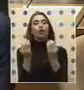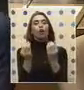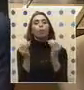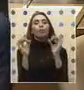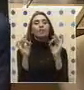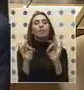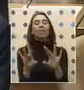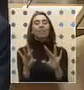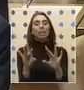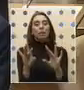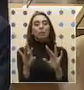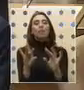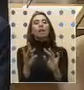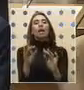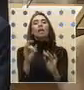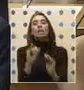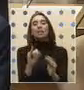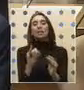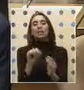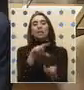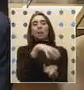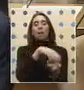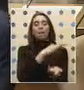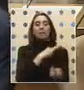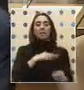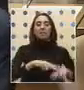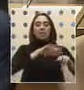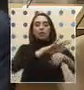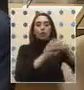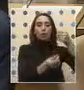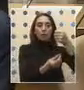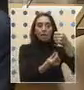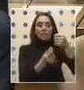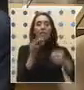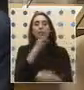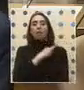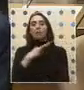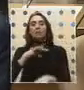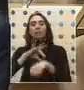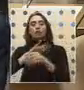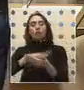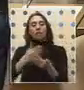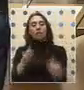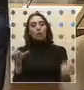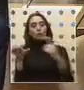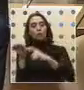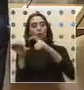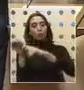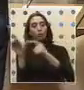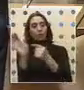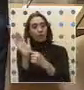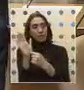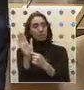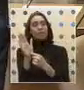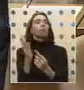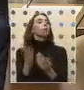determinación de los mismos y que será suscrito igualmente por el Ministerio de Hacienda y el Ministerio de Salud. ¿Cuál es el problema que tenemos,